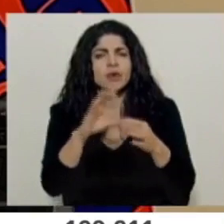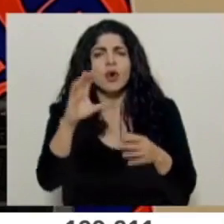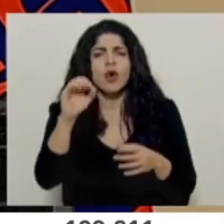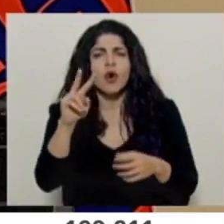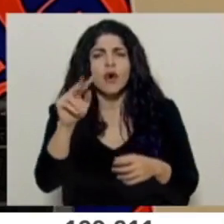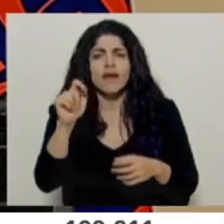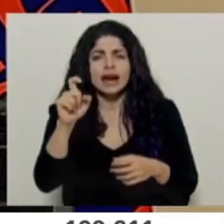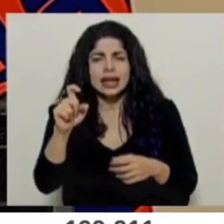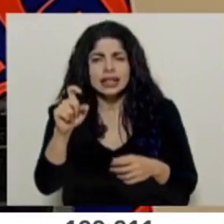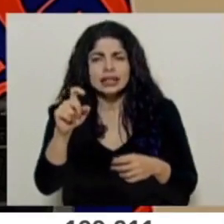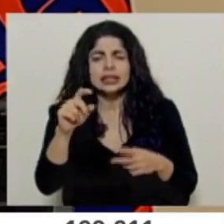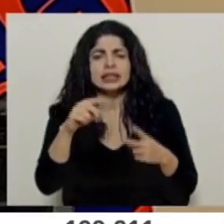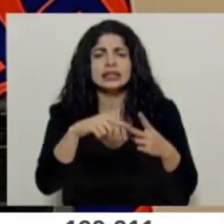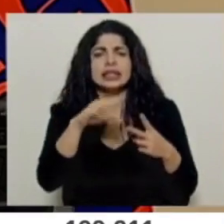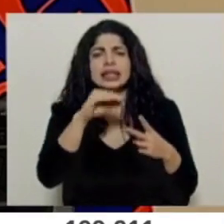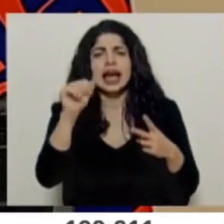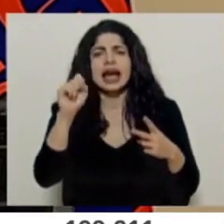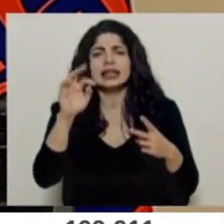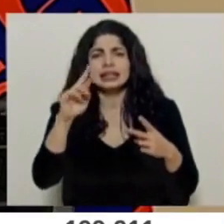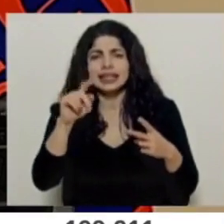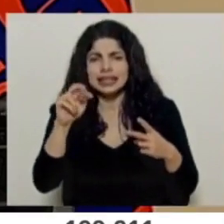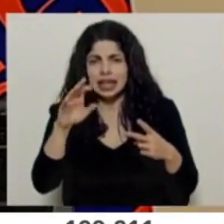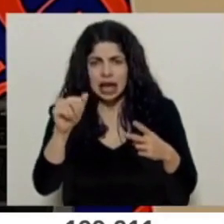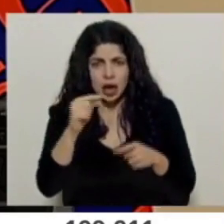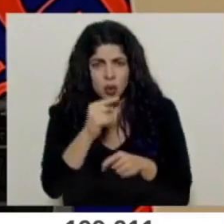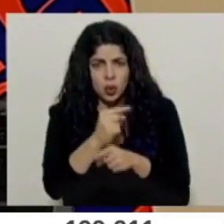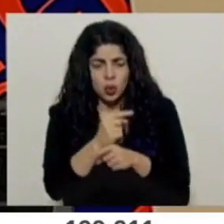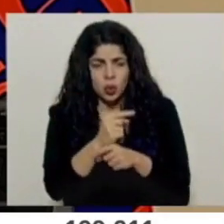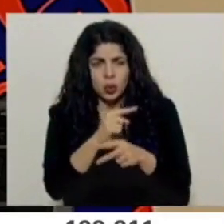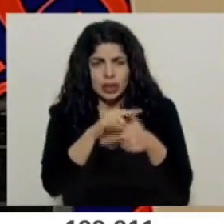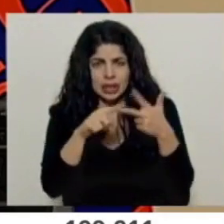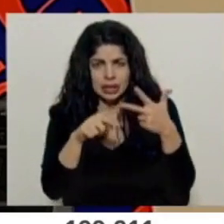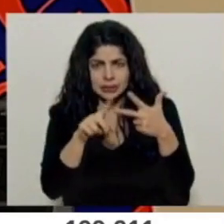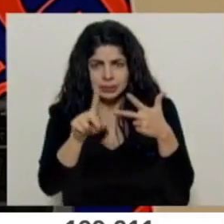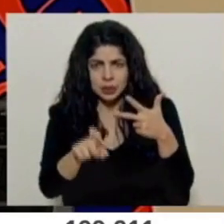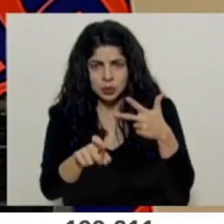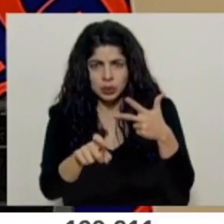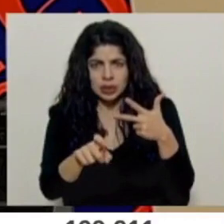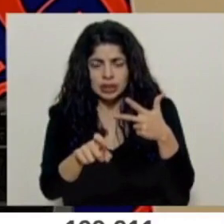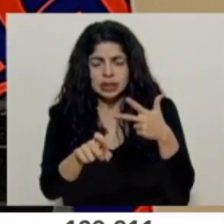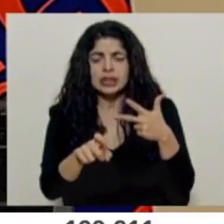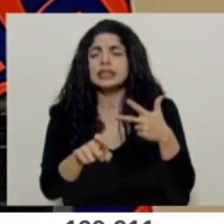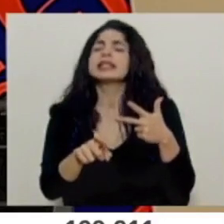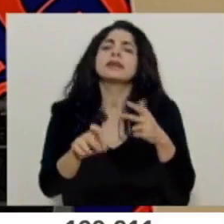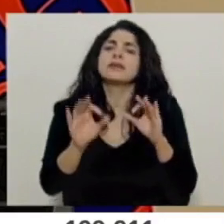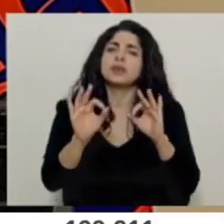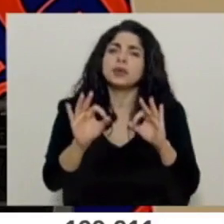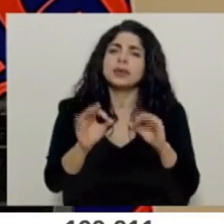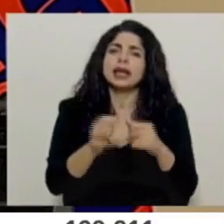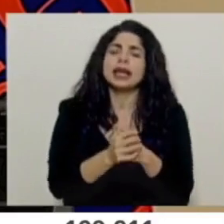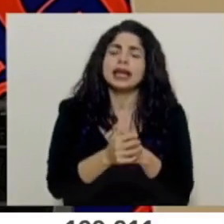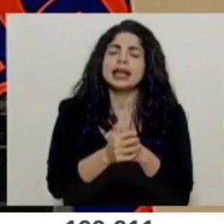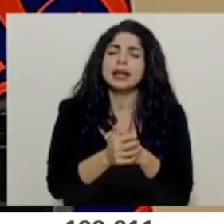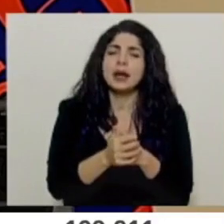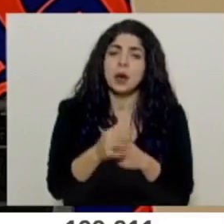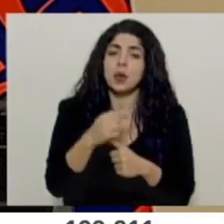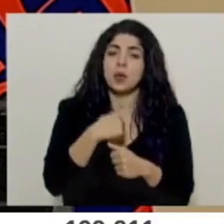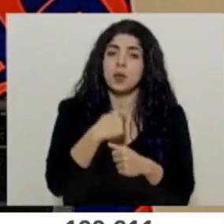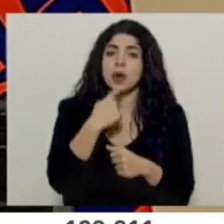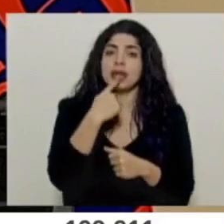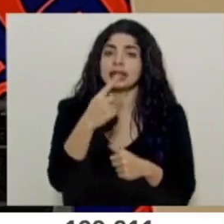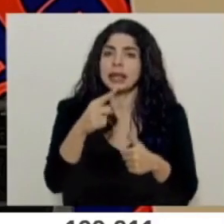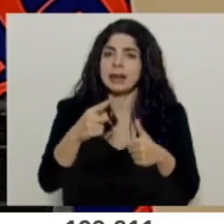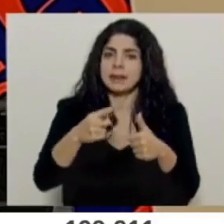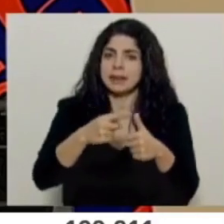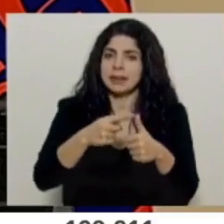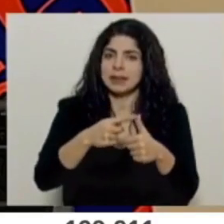y AstraZeneca, ¿verdad? Correcto. Esas son las 3 consultas. Muy bien, voy a mencionar la primera